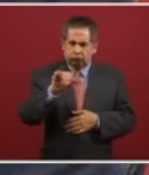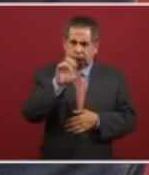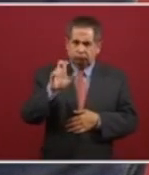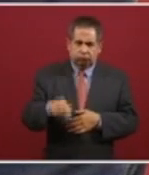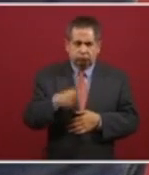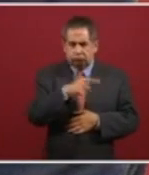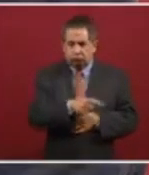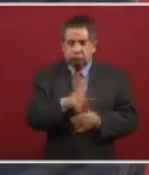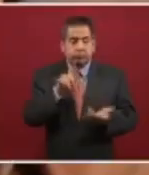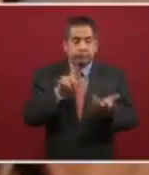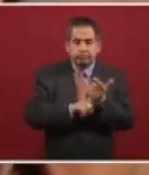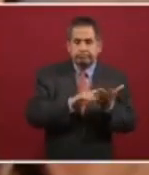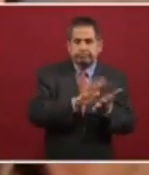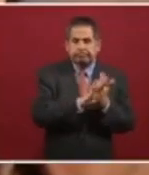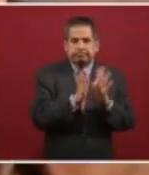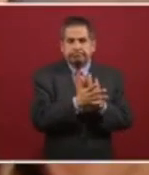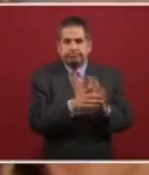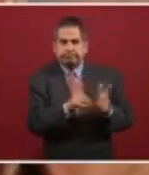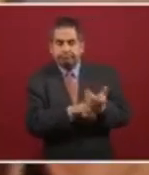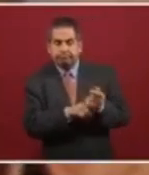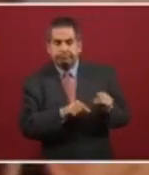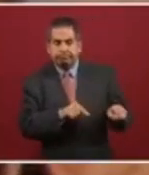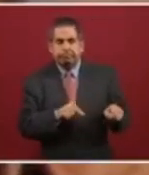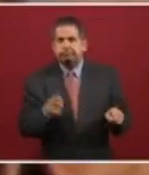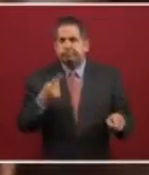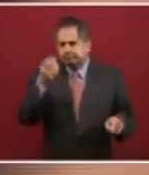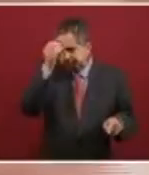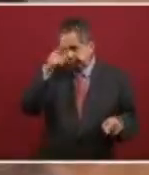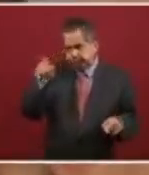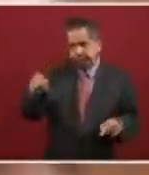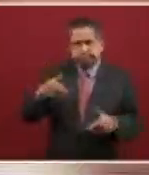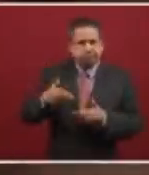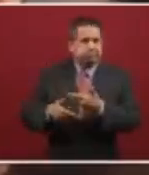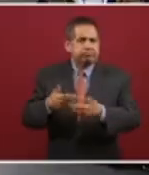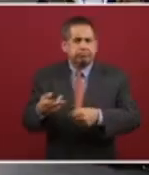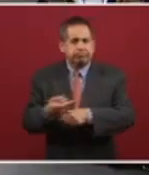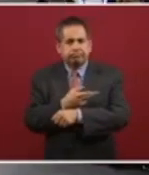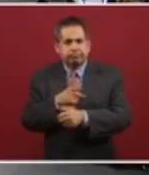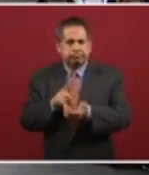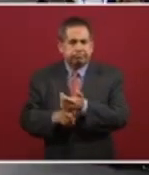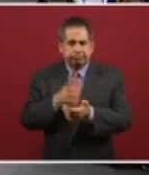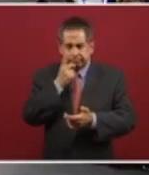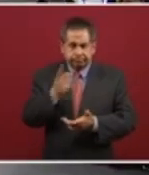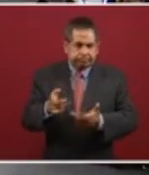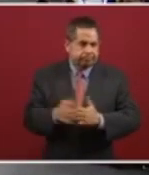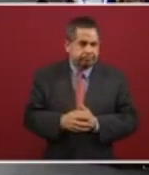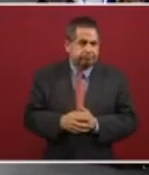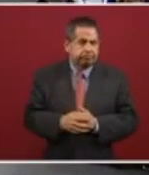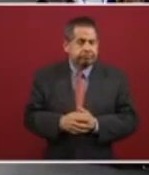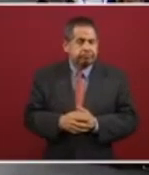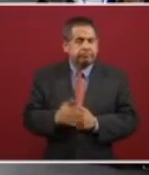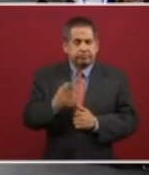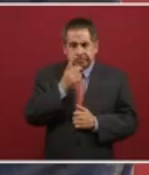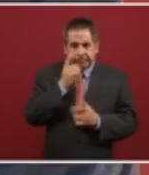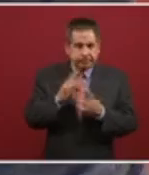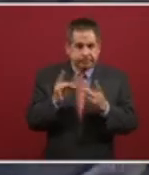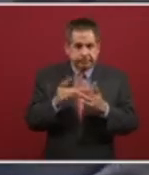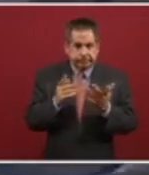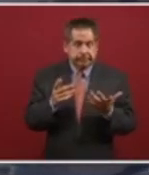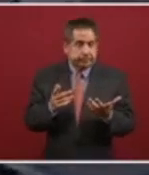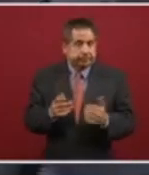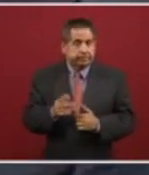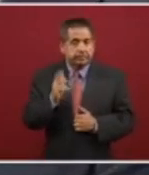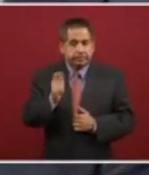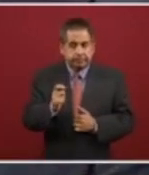estaba infiltrado por el crimen organizado. ¿Cuáles serían los avances, digamos, ya de lo que, bueno, usted ya había anunciado que iba